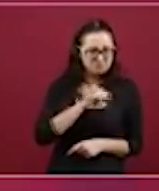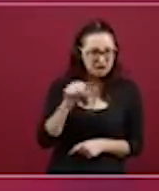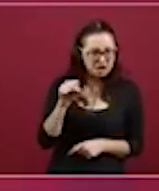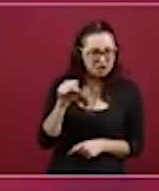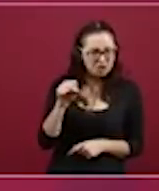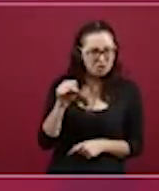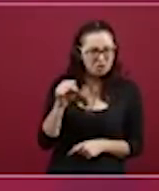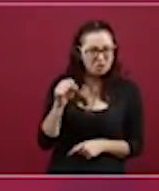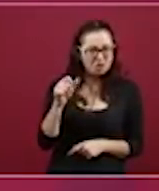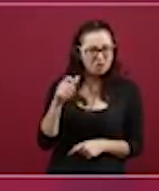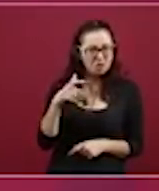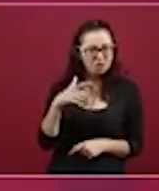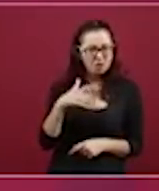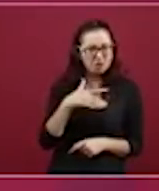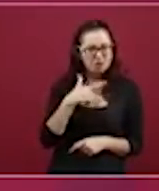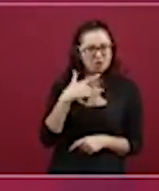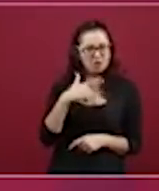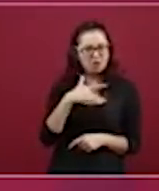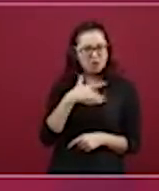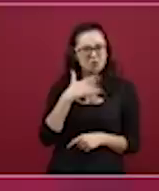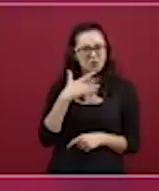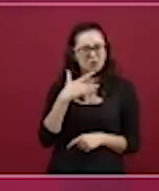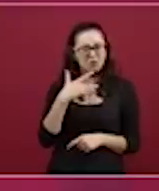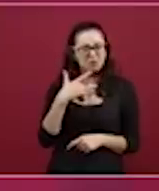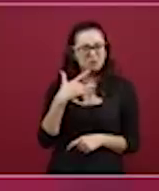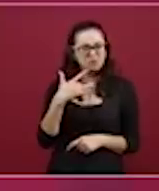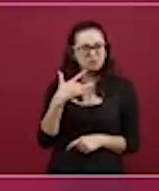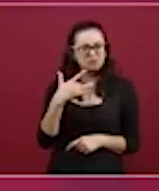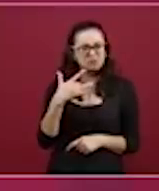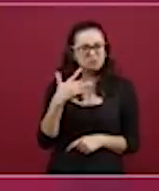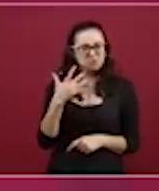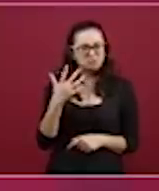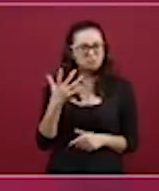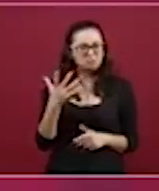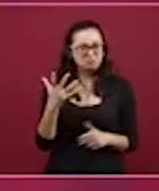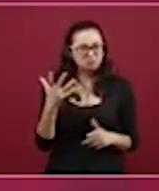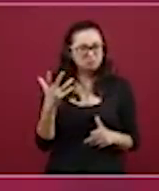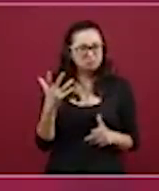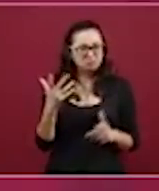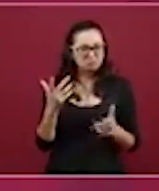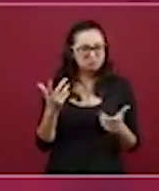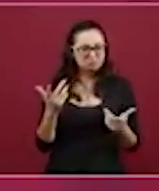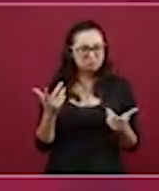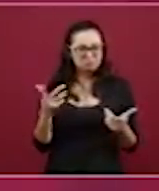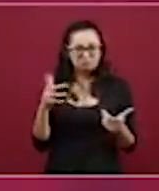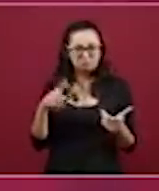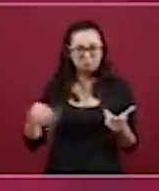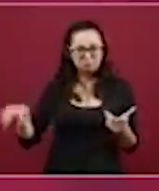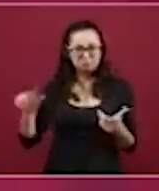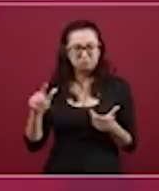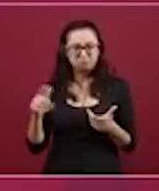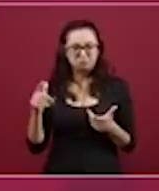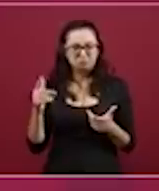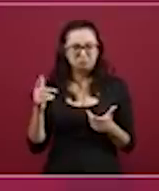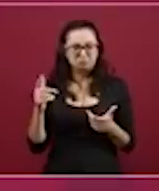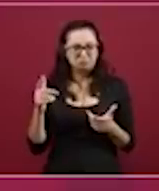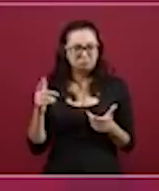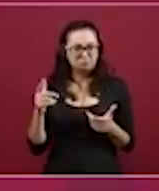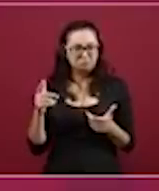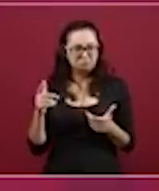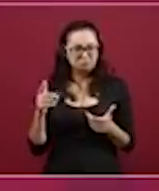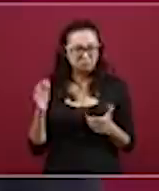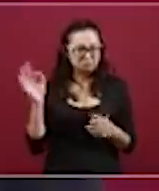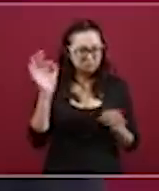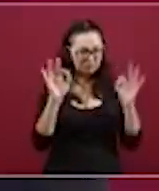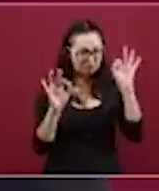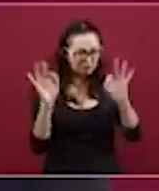moderados, sino los radicales del movimiento liberal. Y